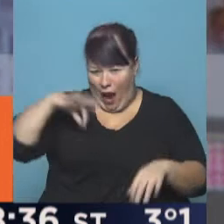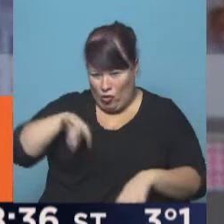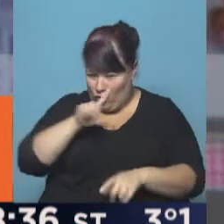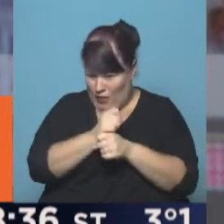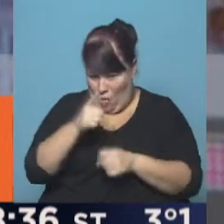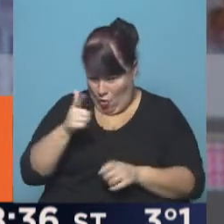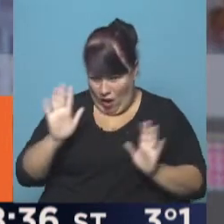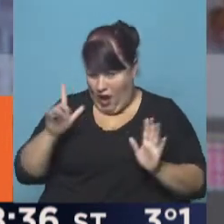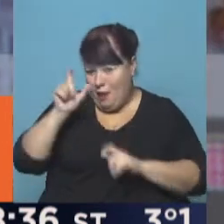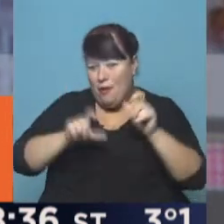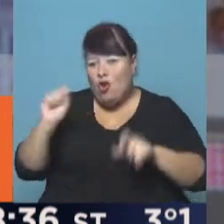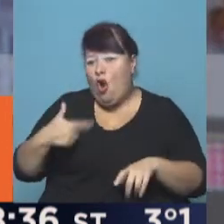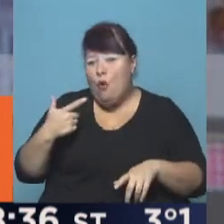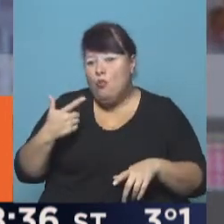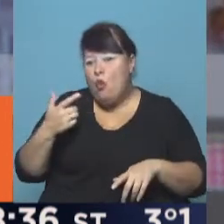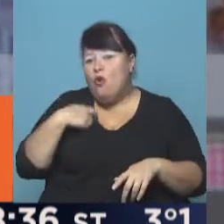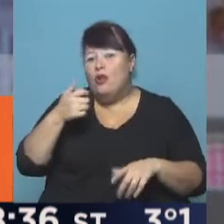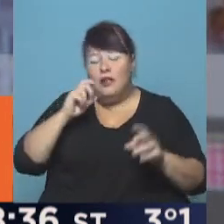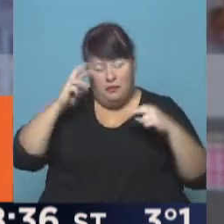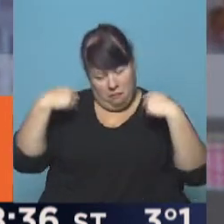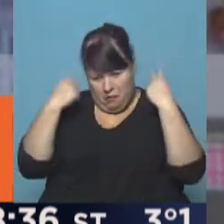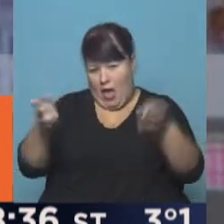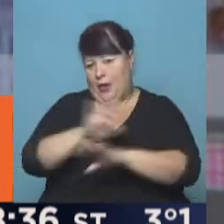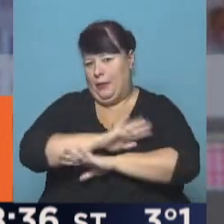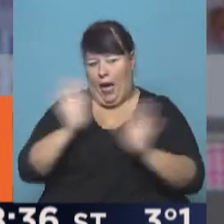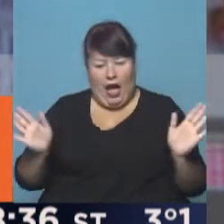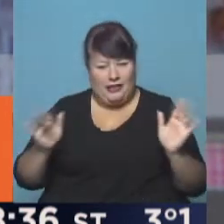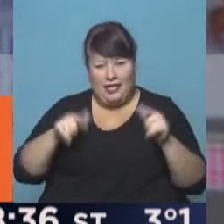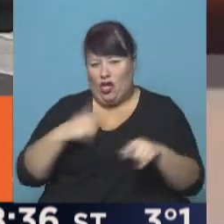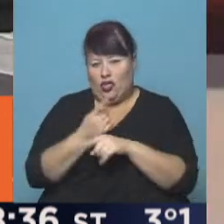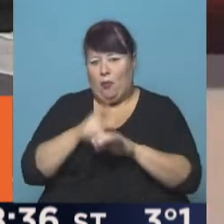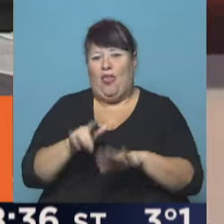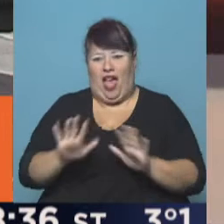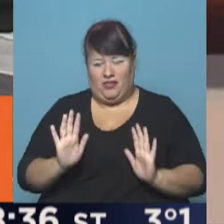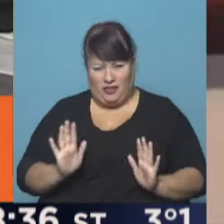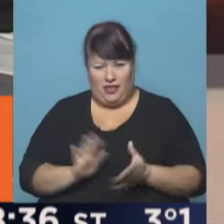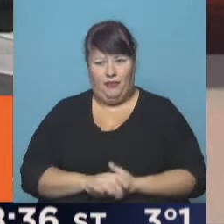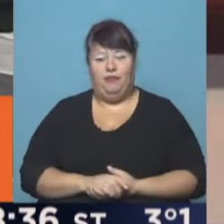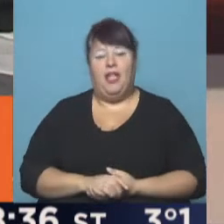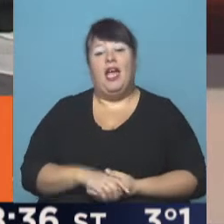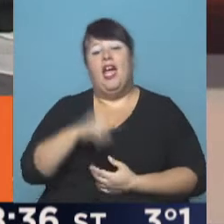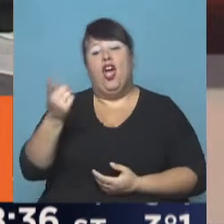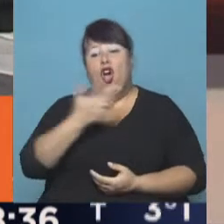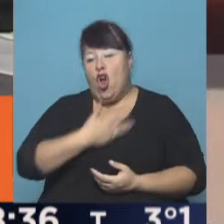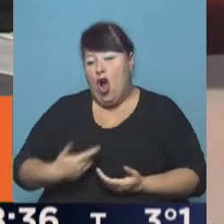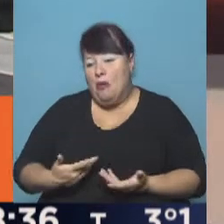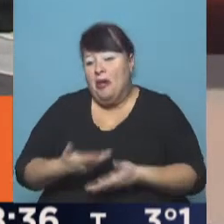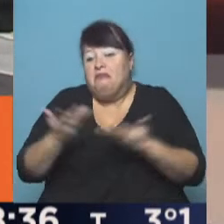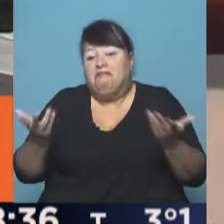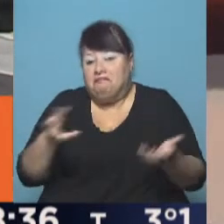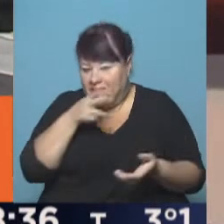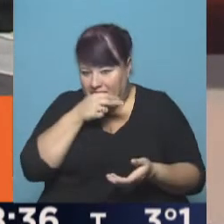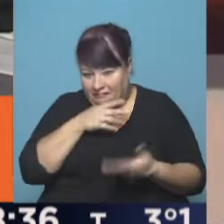este trabajo simplemente consumidores que se rebelaron y dijeron basta esto no puede seguir pasando del lado de las autoridades no hay mucho